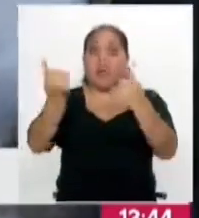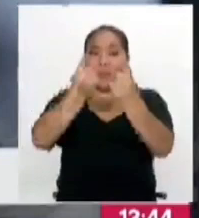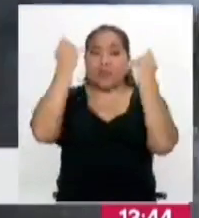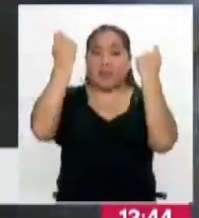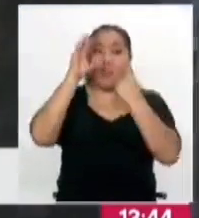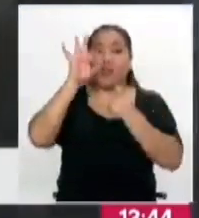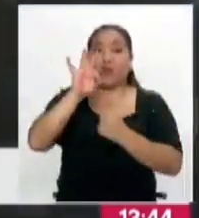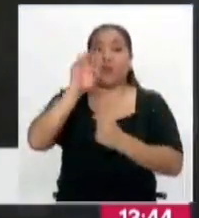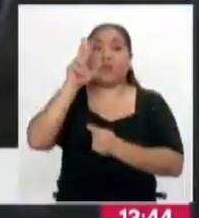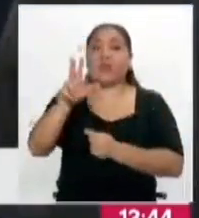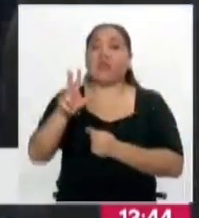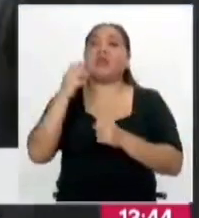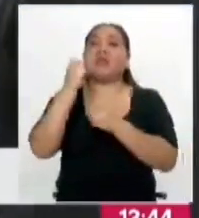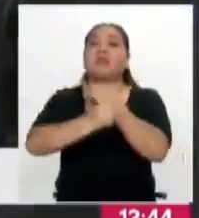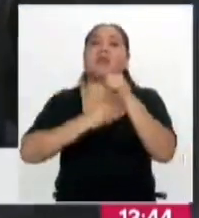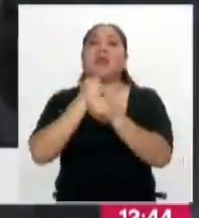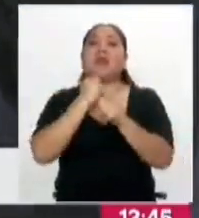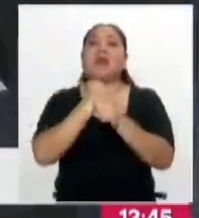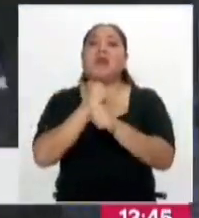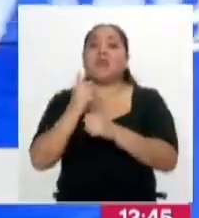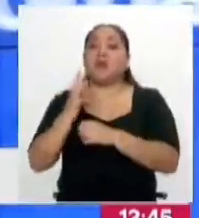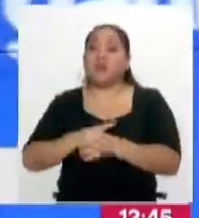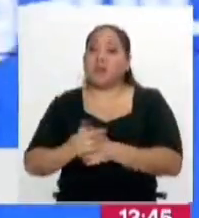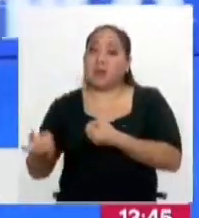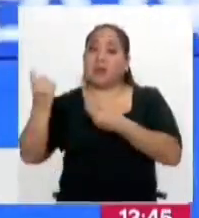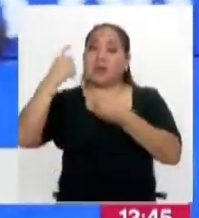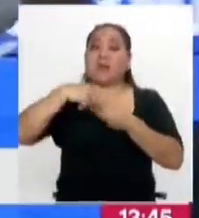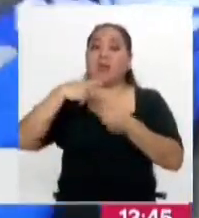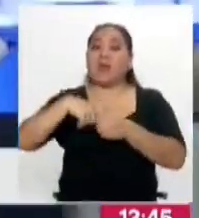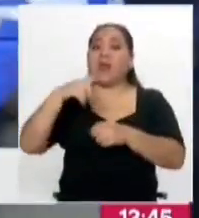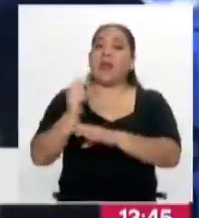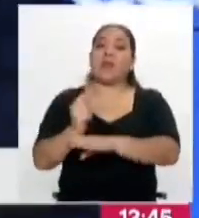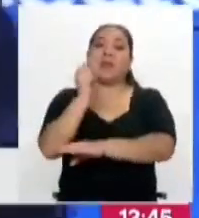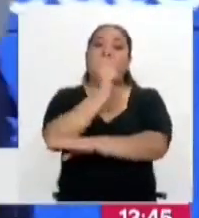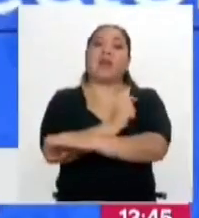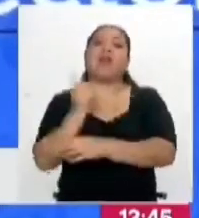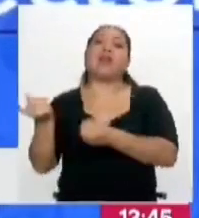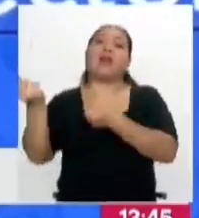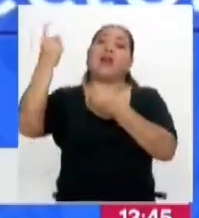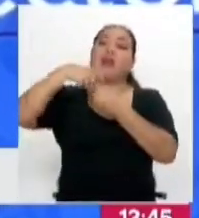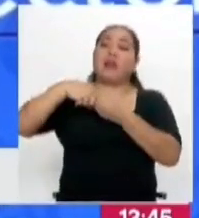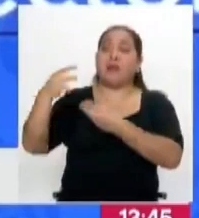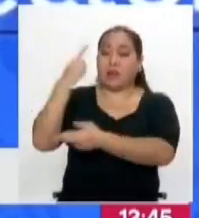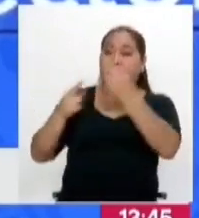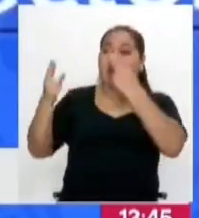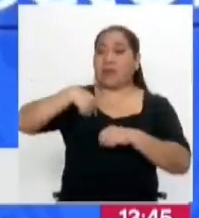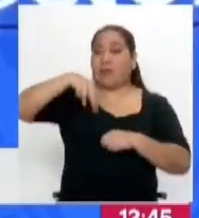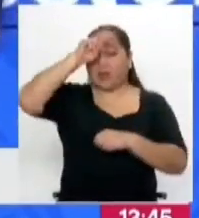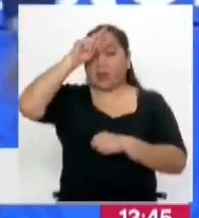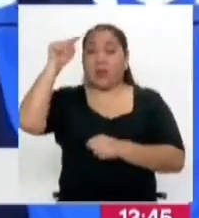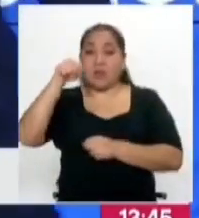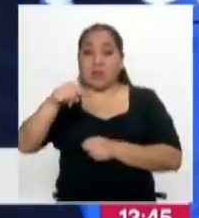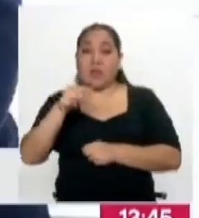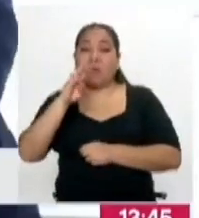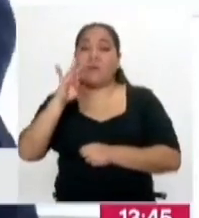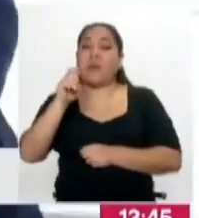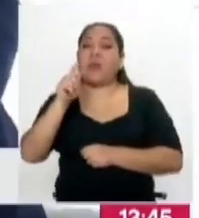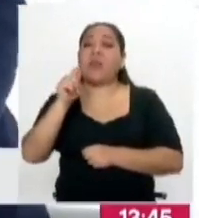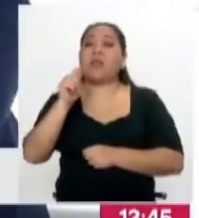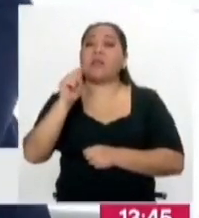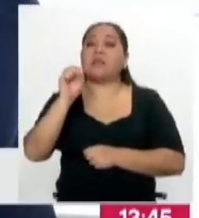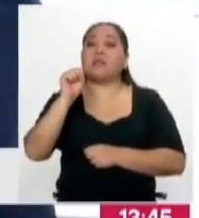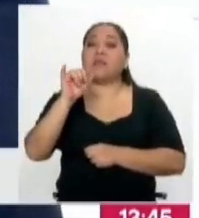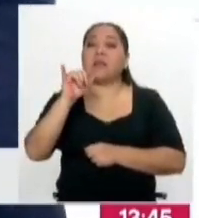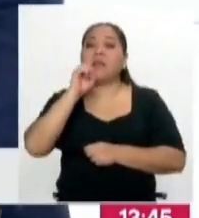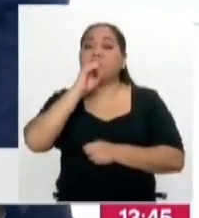93 años de la reincorporación de Tacna al Perú. Betsy Chávez afirmó que desde el Ministerio de Cultura trabajará por